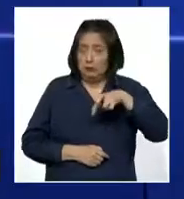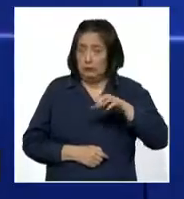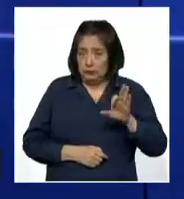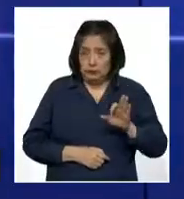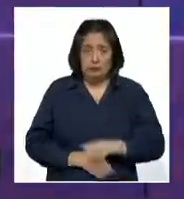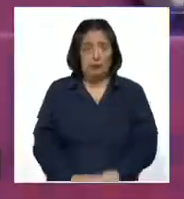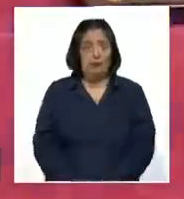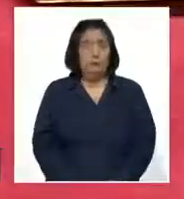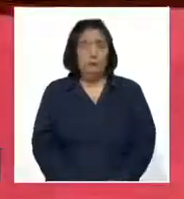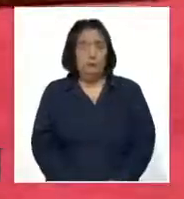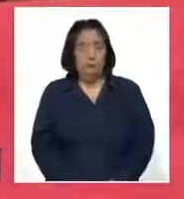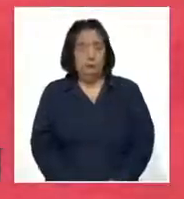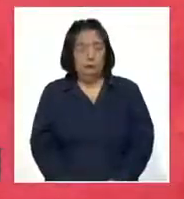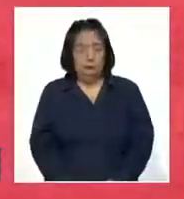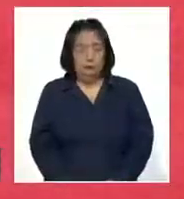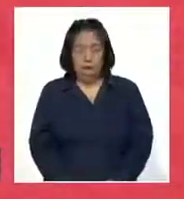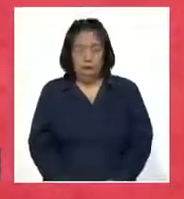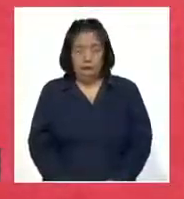Final.